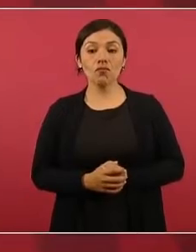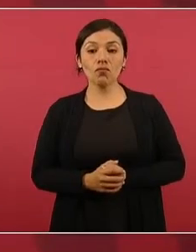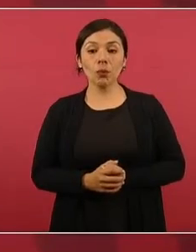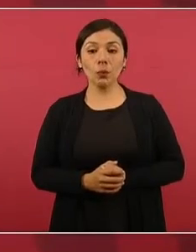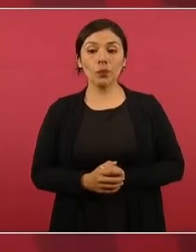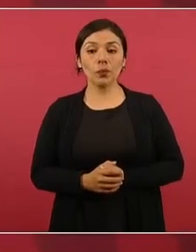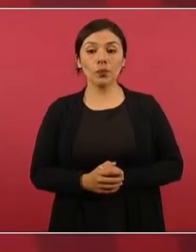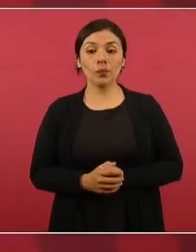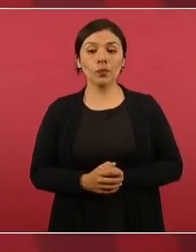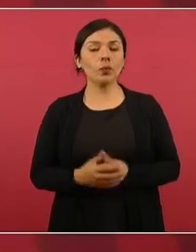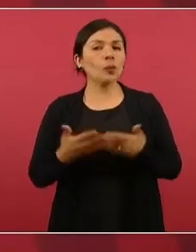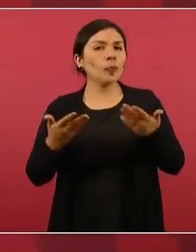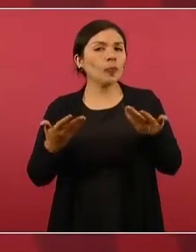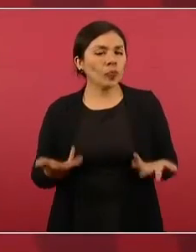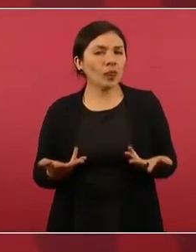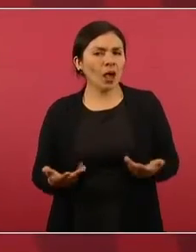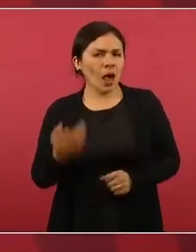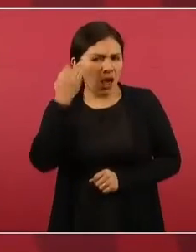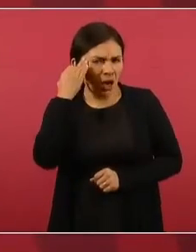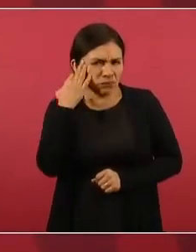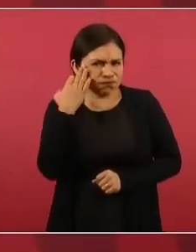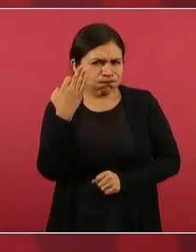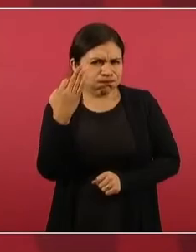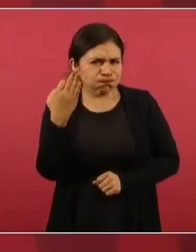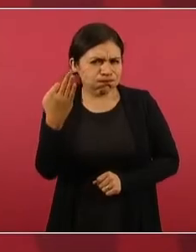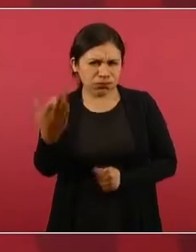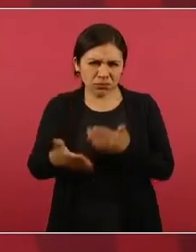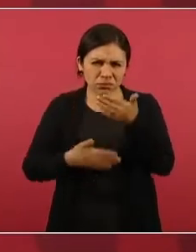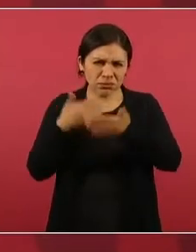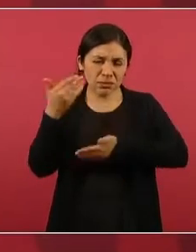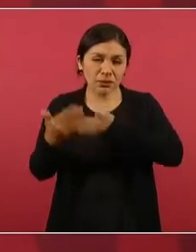cómo durante mucho tiempo